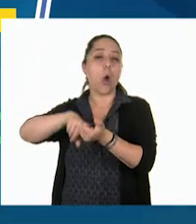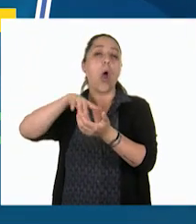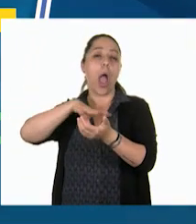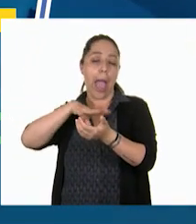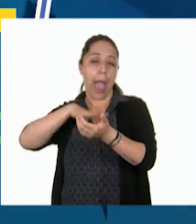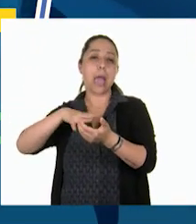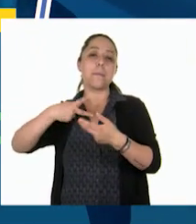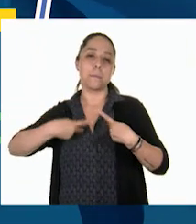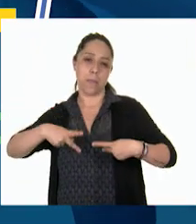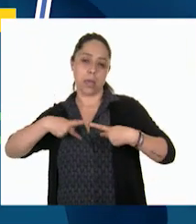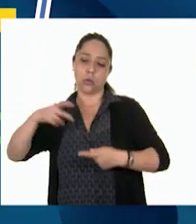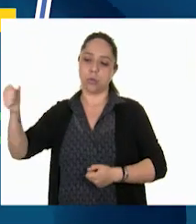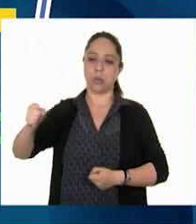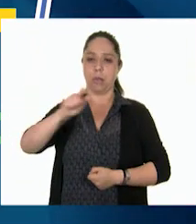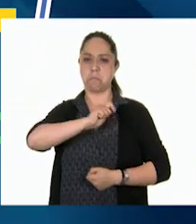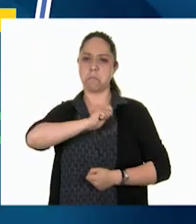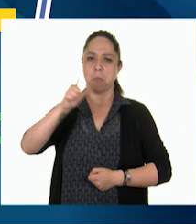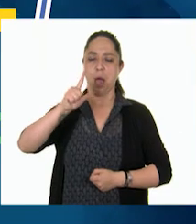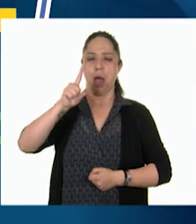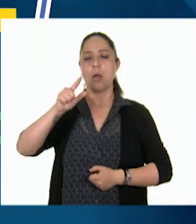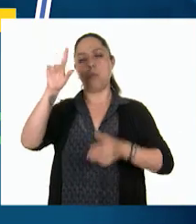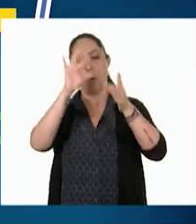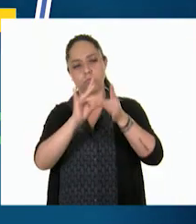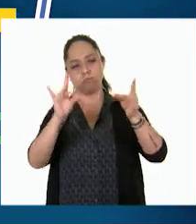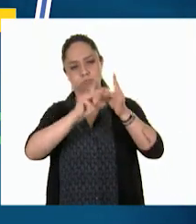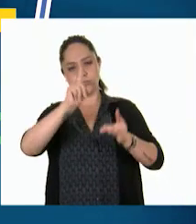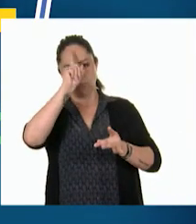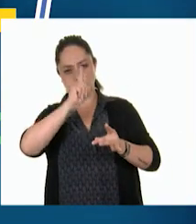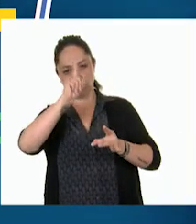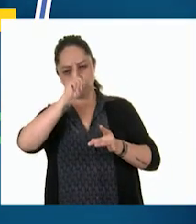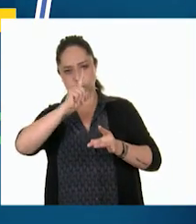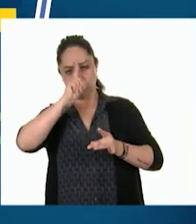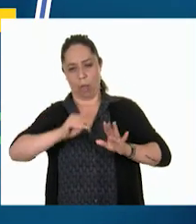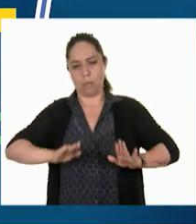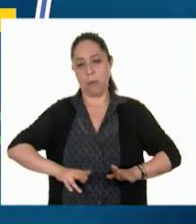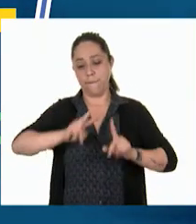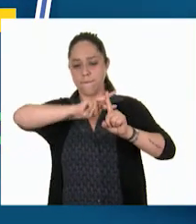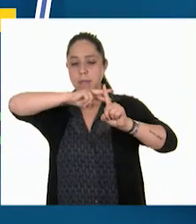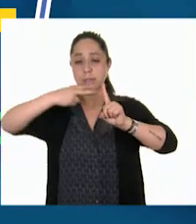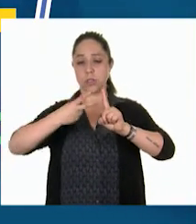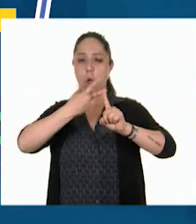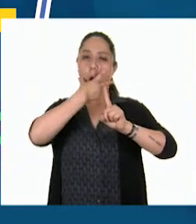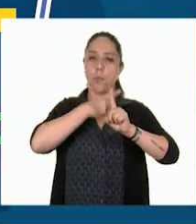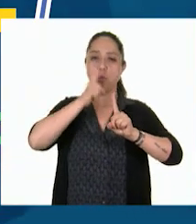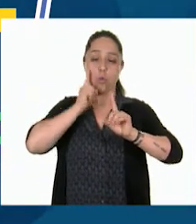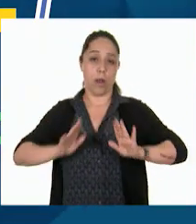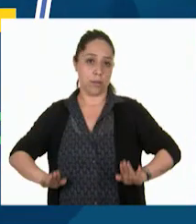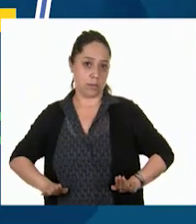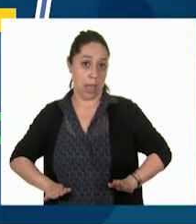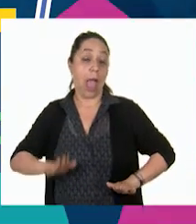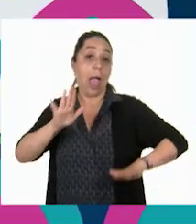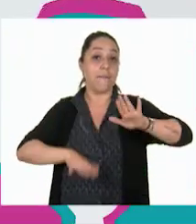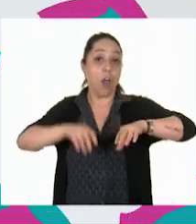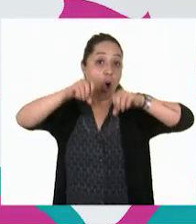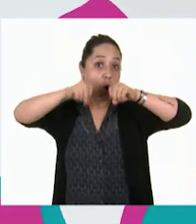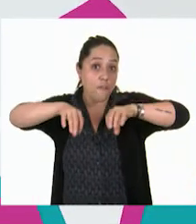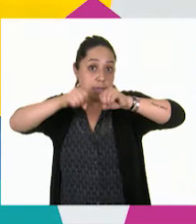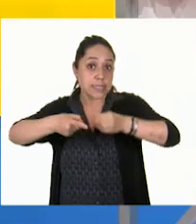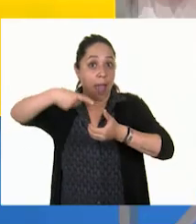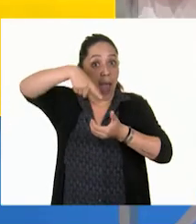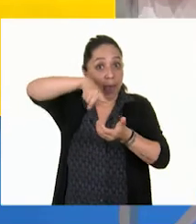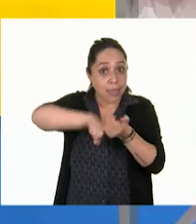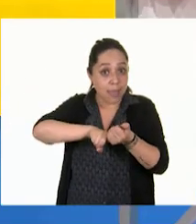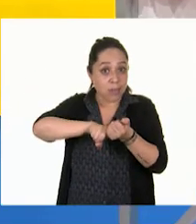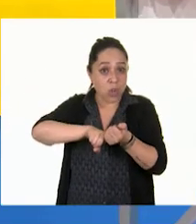asesora con base en la perspectiva de género. A veces, cuando en una oficina del Ministerio Público el personal